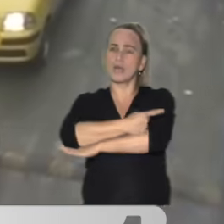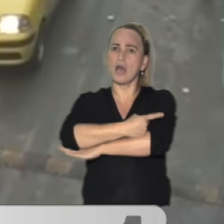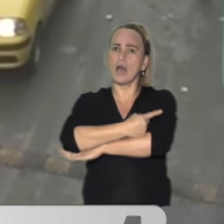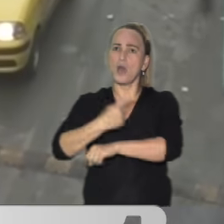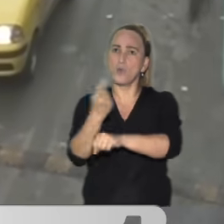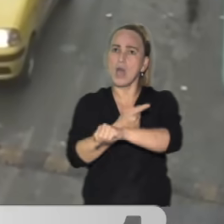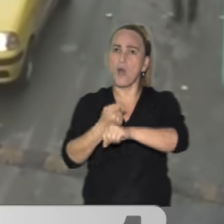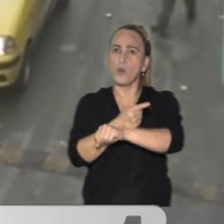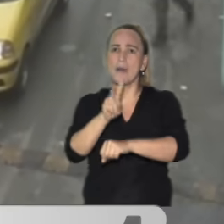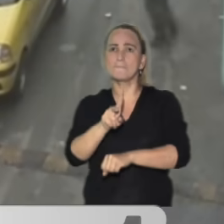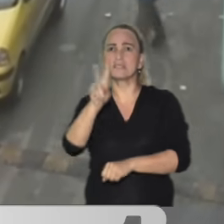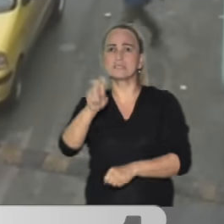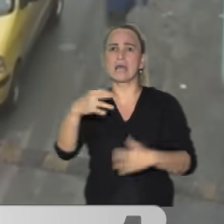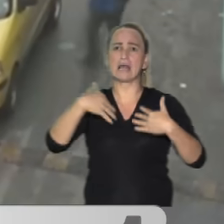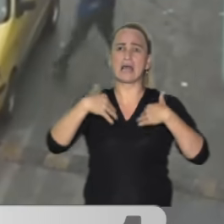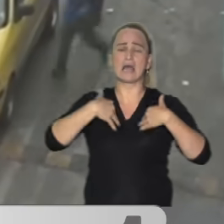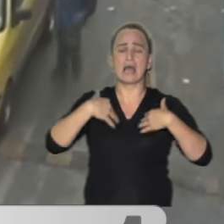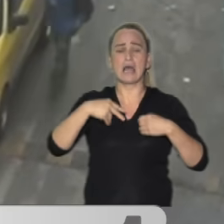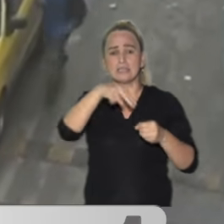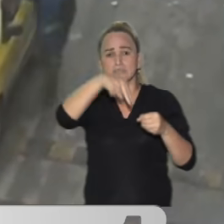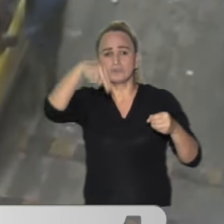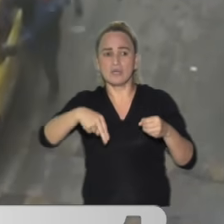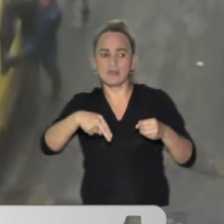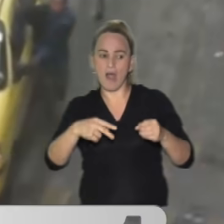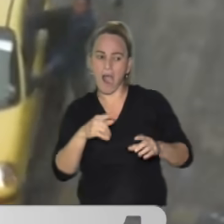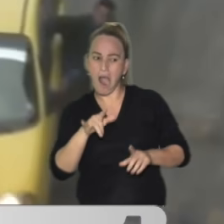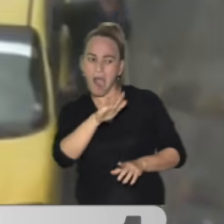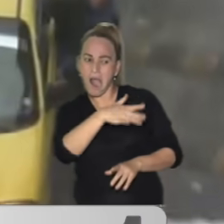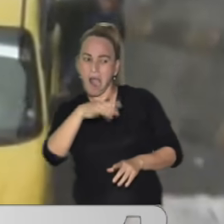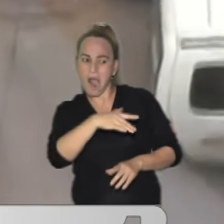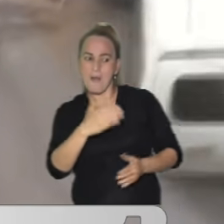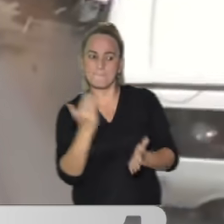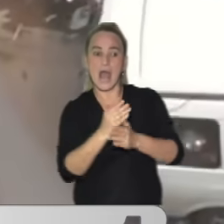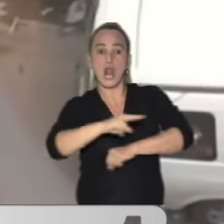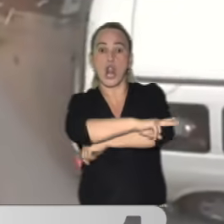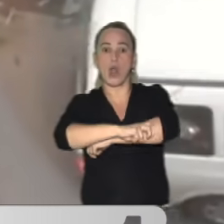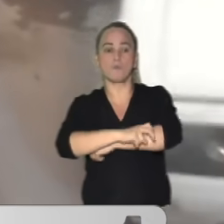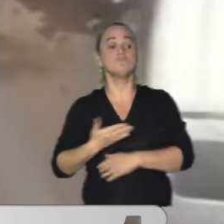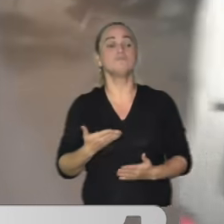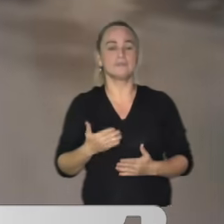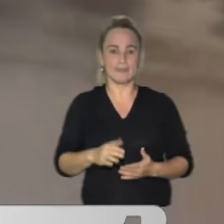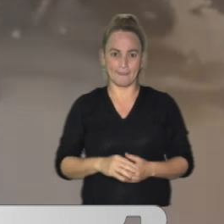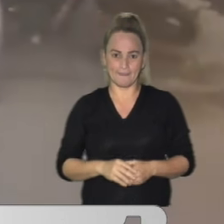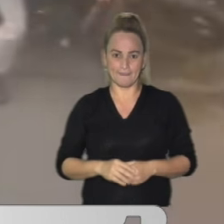hora. Ciudadanos que caen en las manos de los delincuentes.